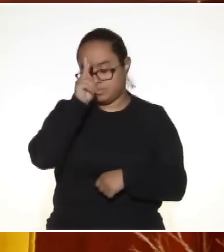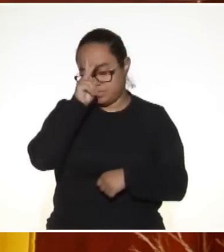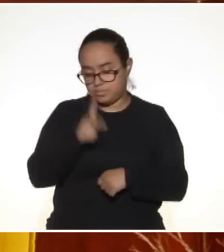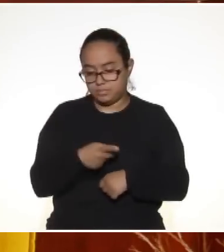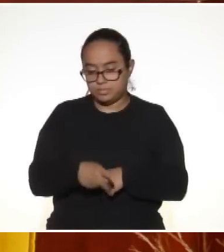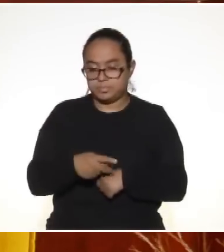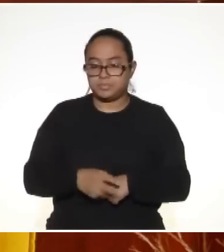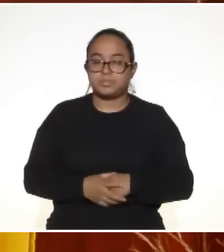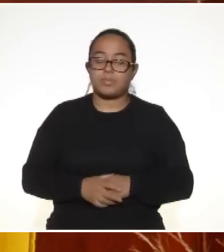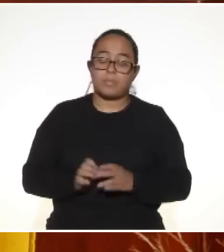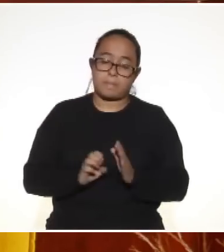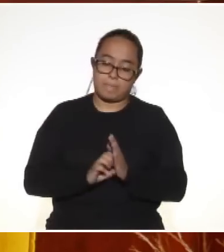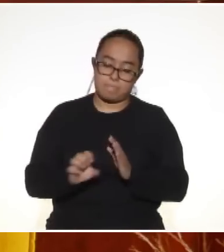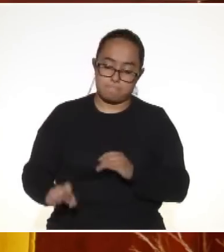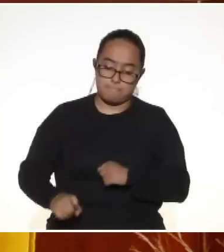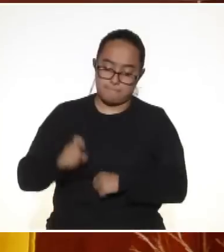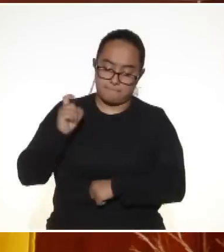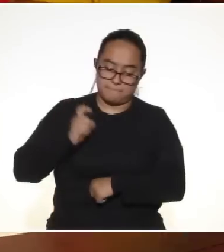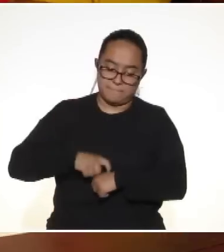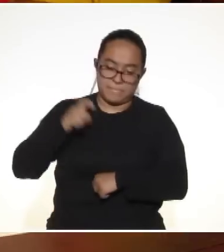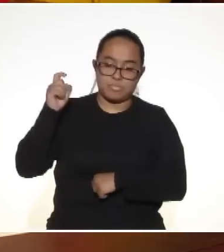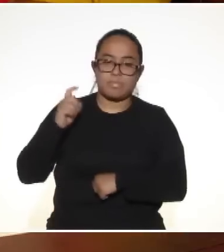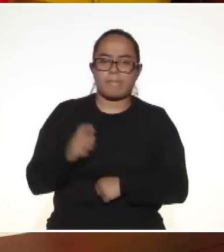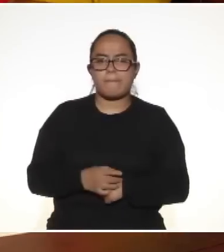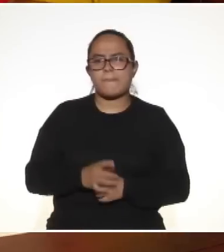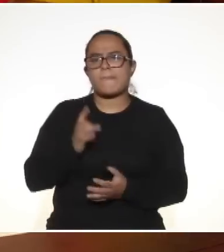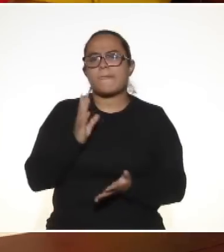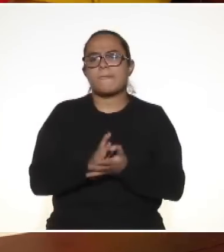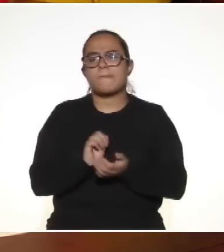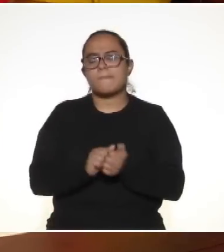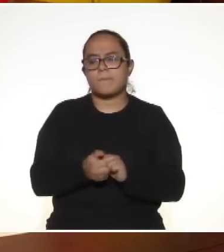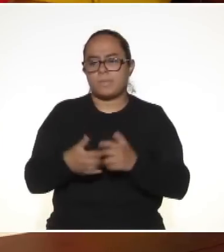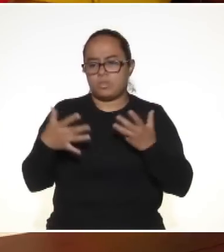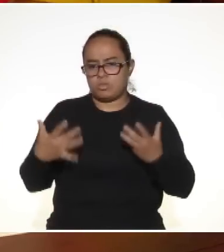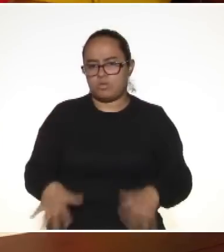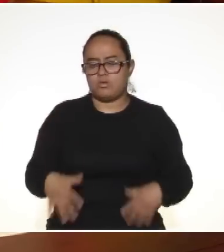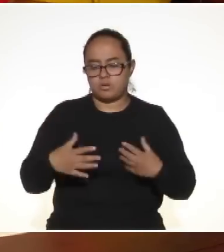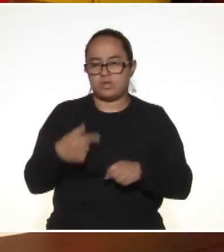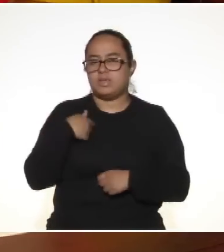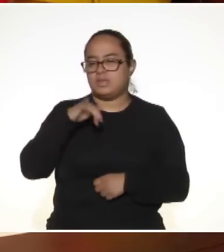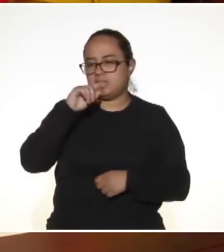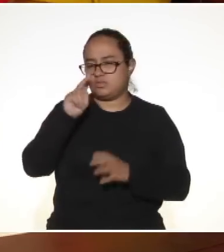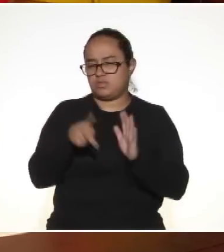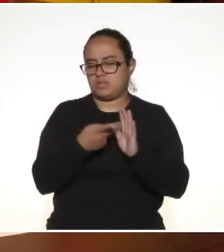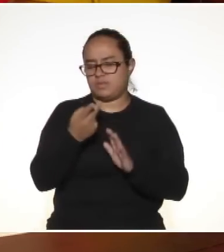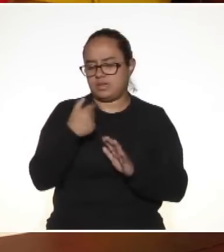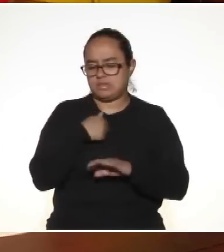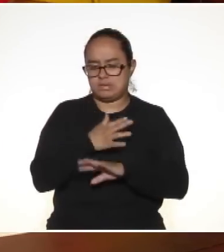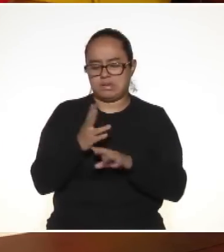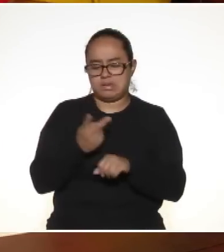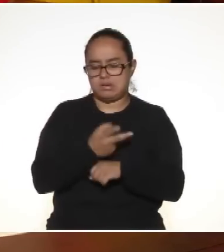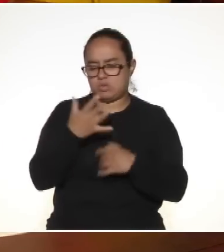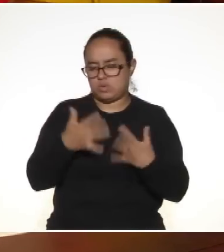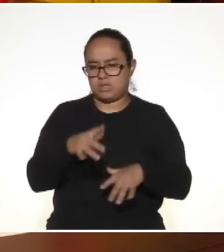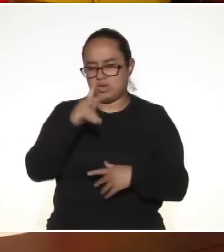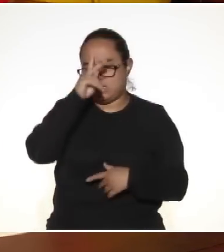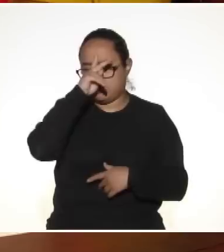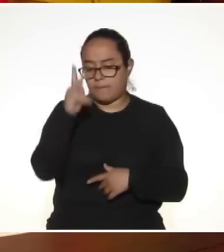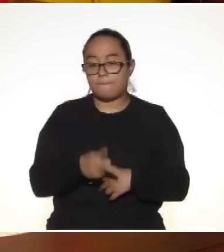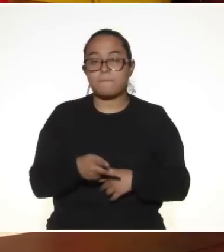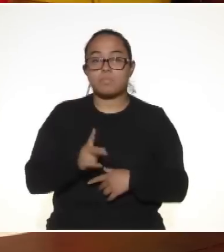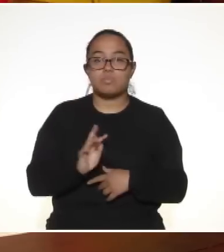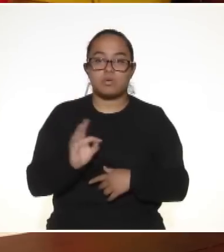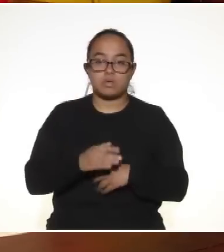porque, por ejemplo, los alacranes al principio solo producen dolor. Es espeluznante, a mí ya me pasó, duele muchísimo. Pero si esto